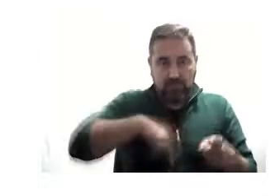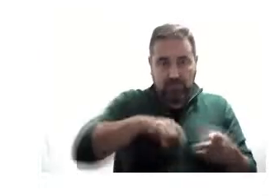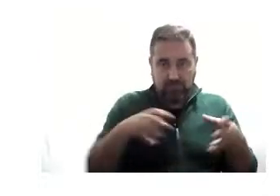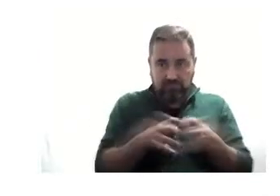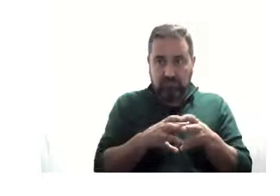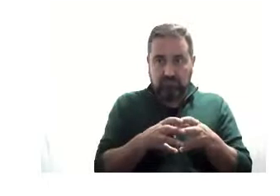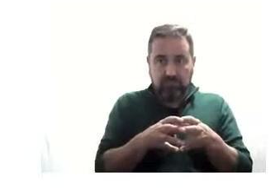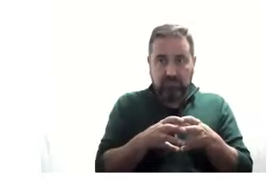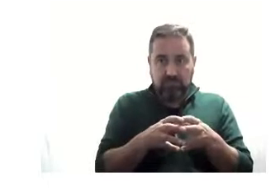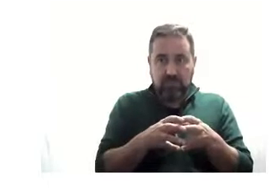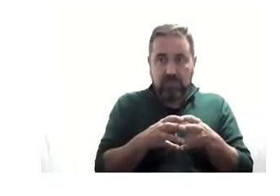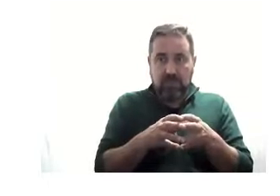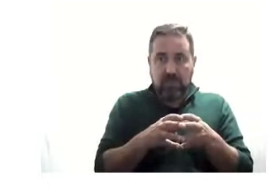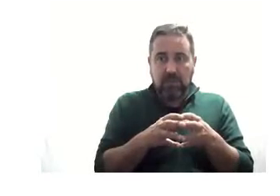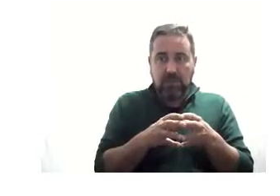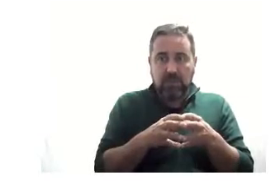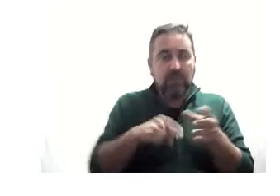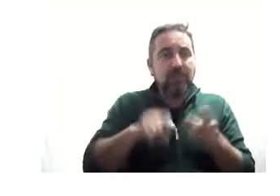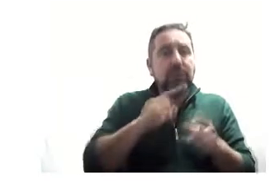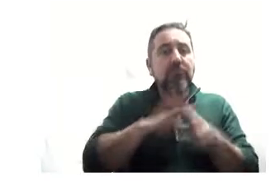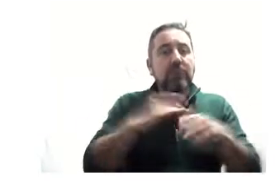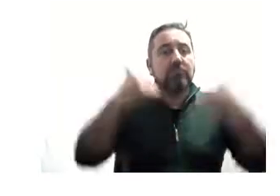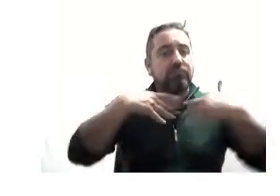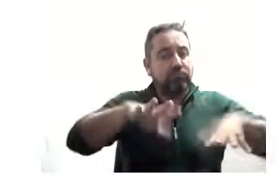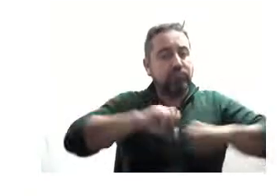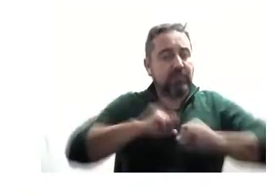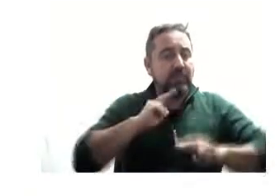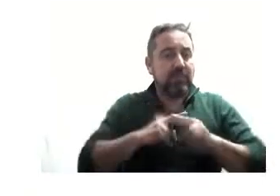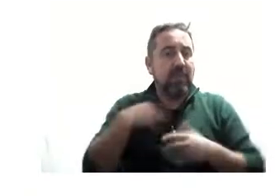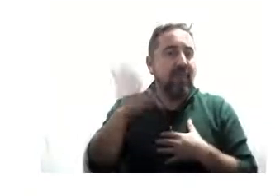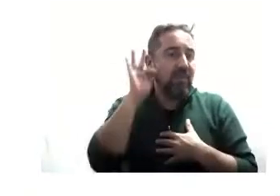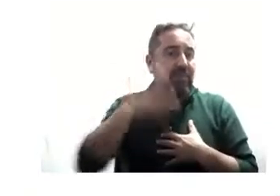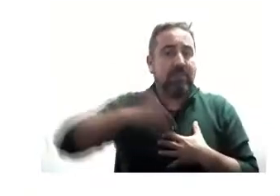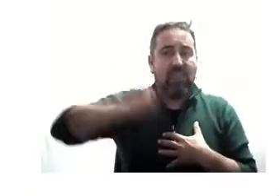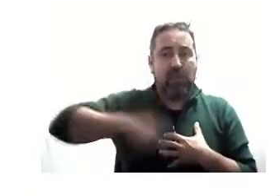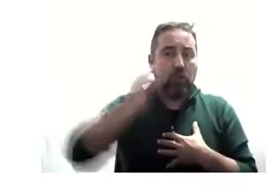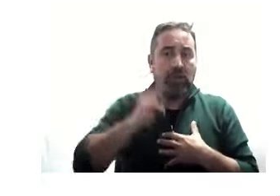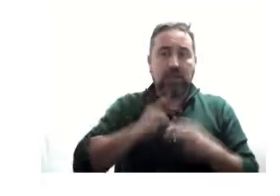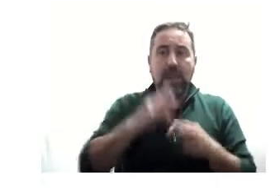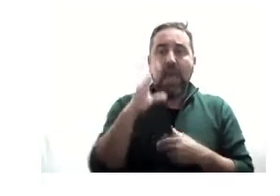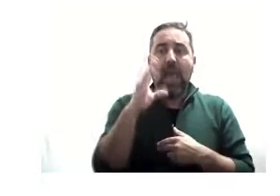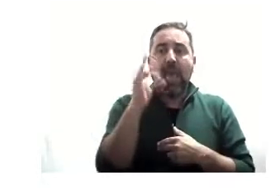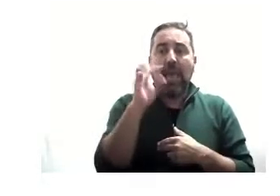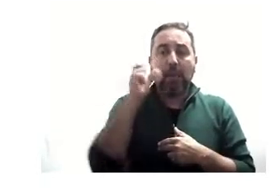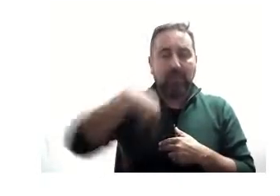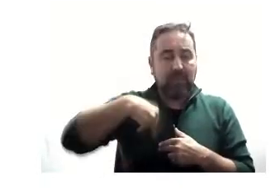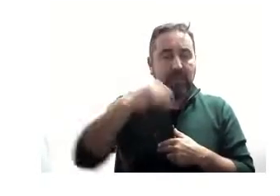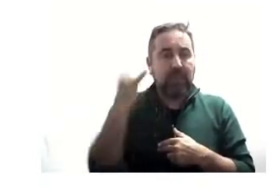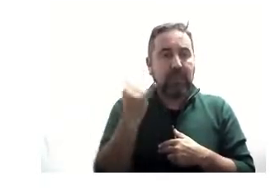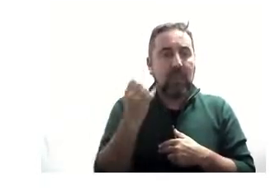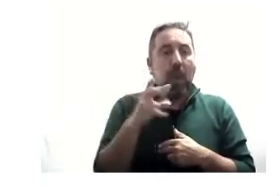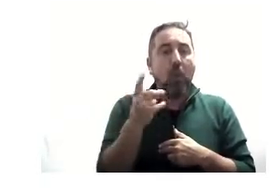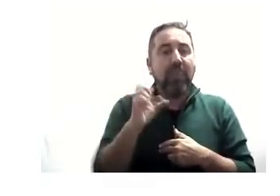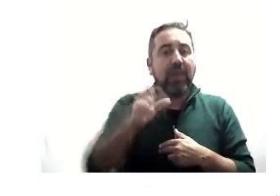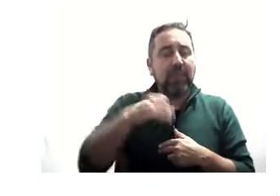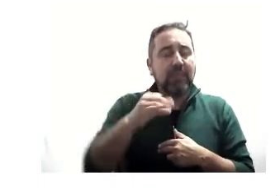año encarnado por FIAPAS, con su directora Carmen Jóvenes, pues se decidió